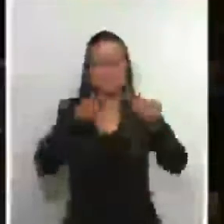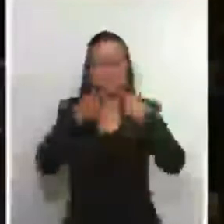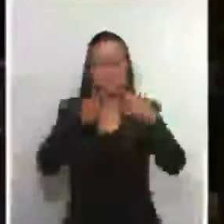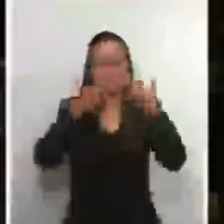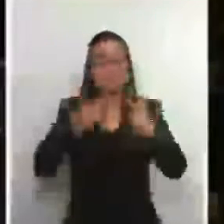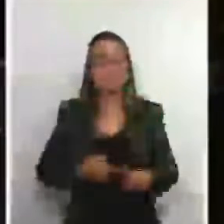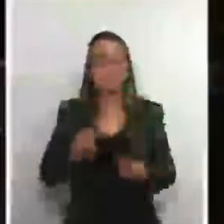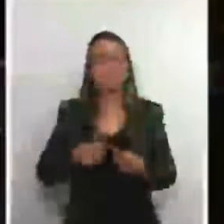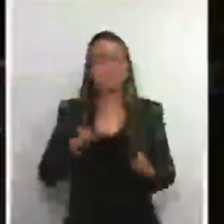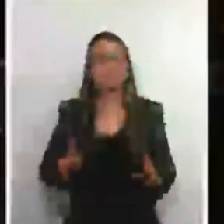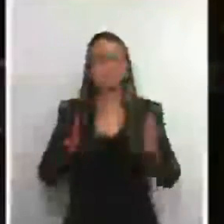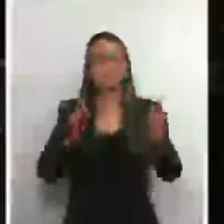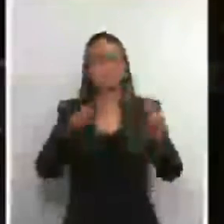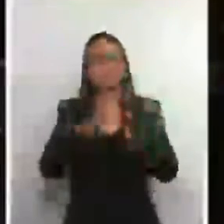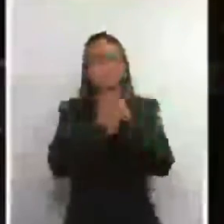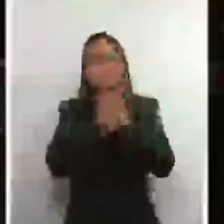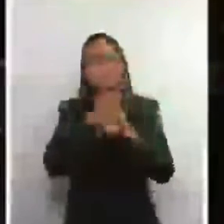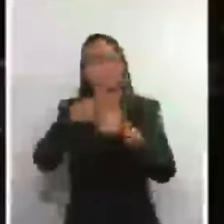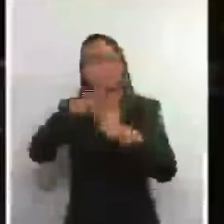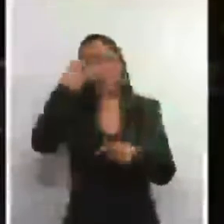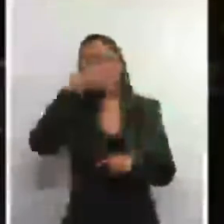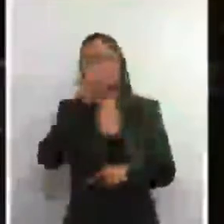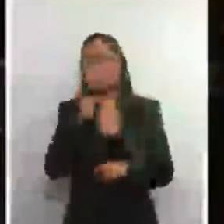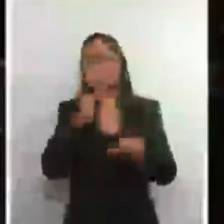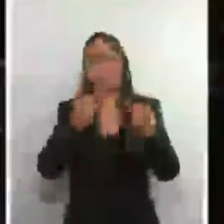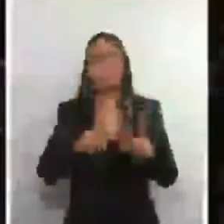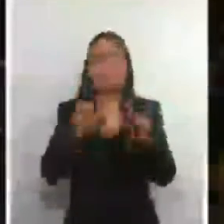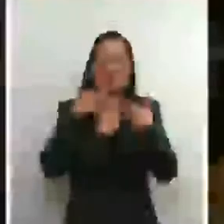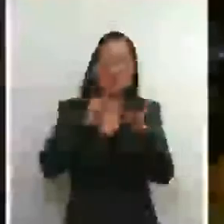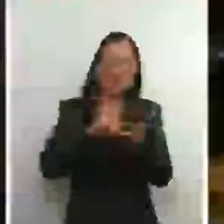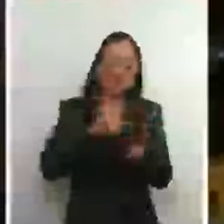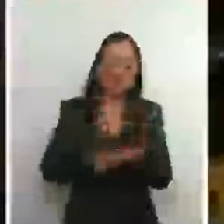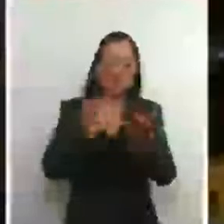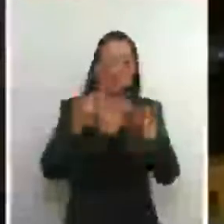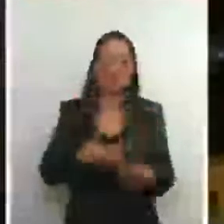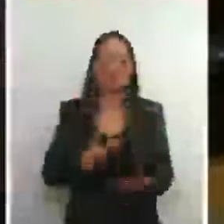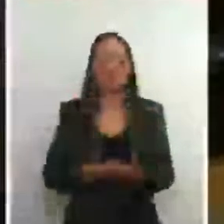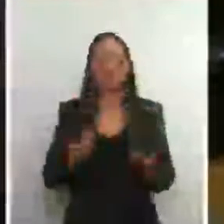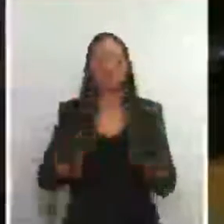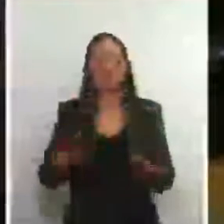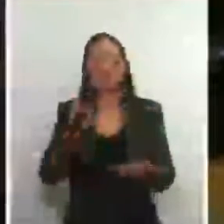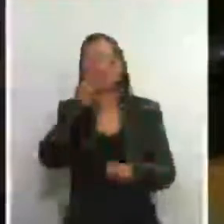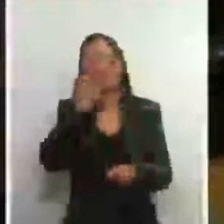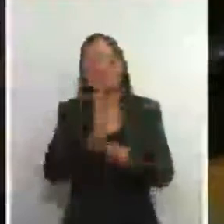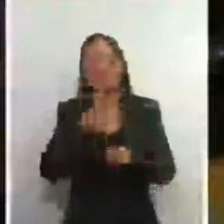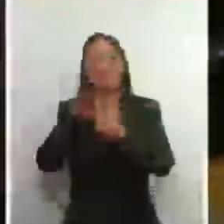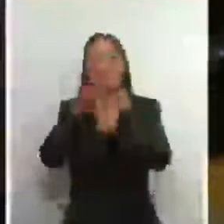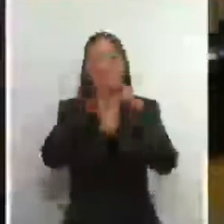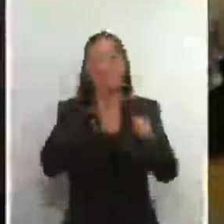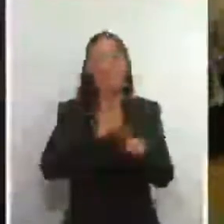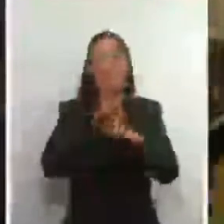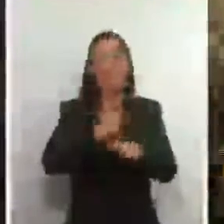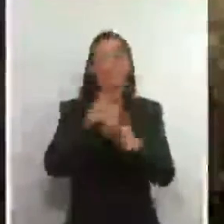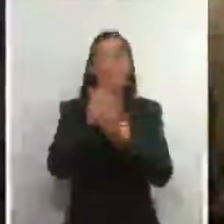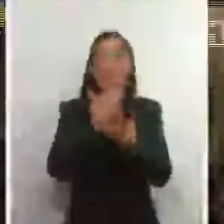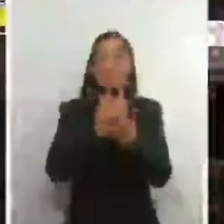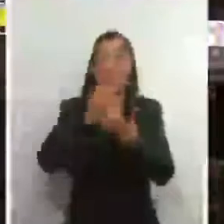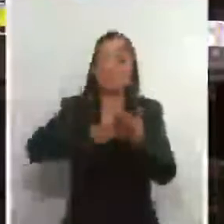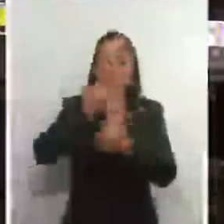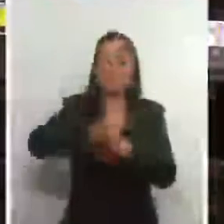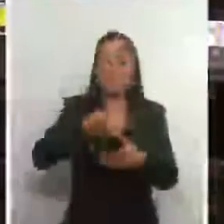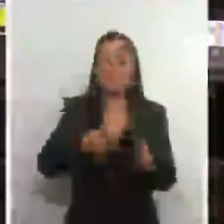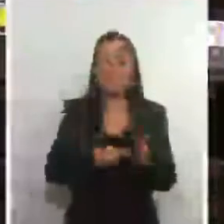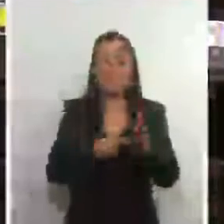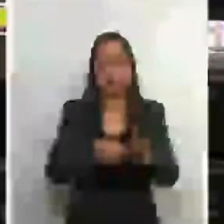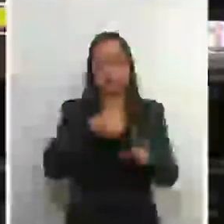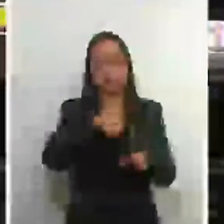discusión. Oradores en contra. No habiendo oradores en contra, proceda la Secretaría a recoger la votación